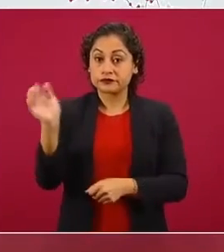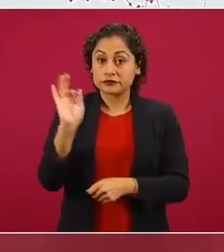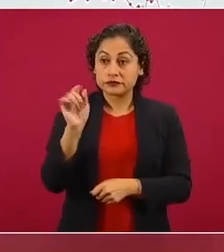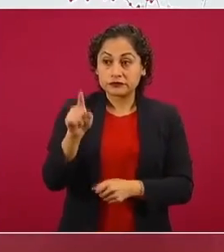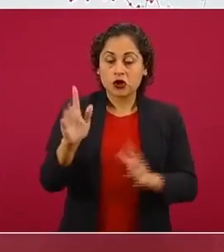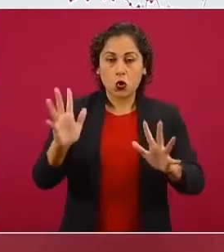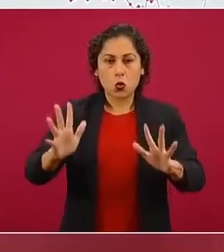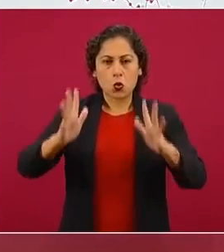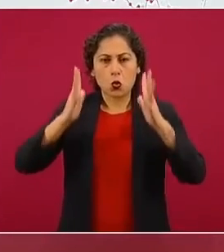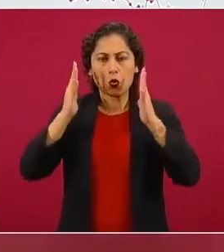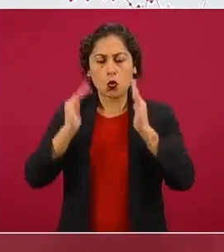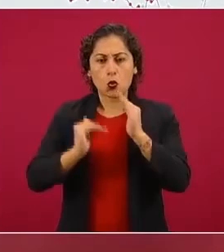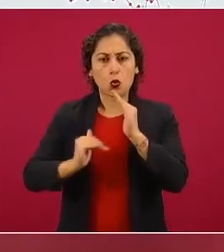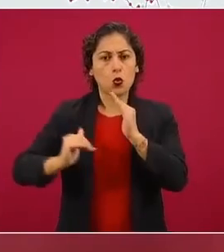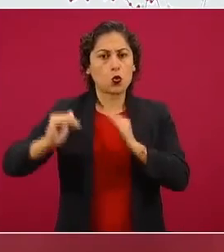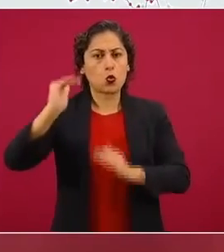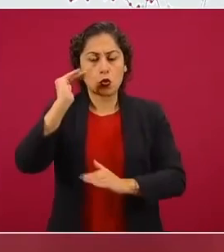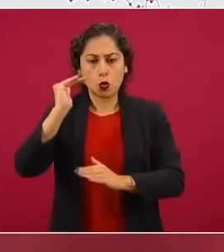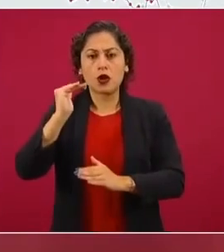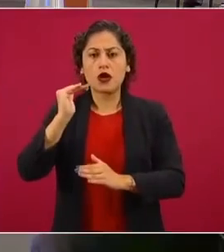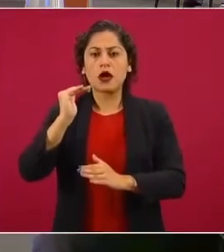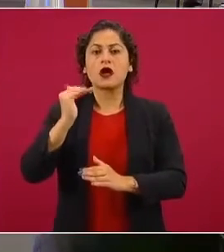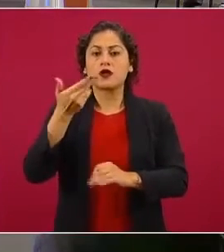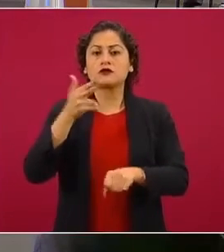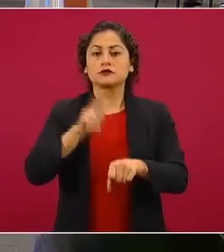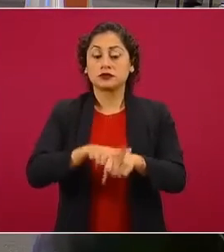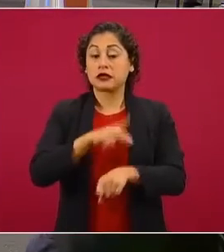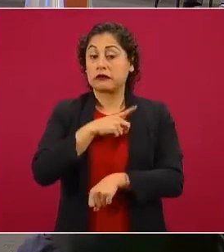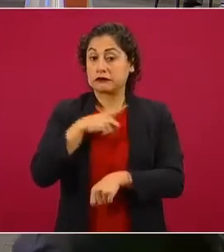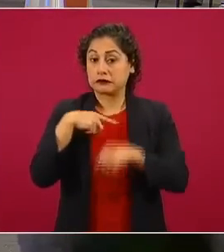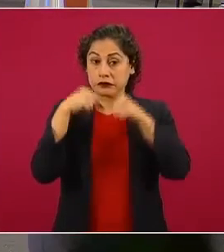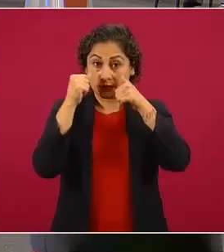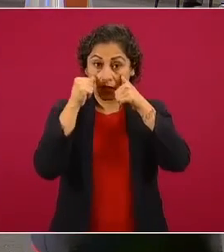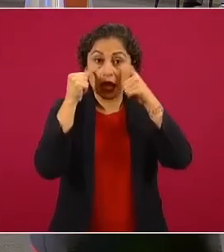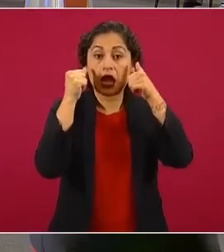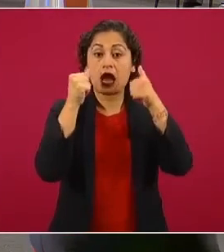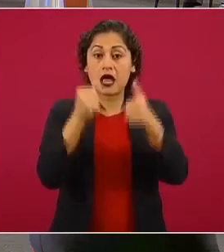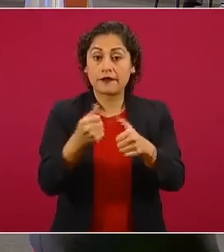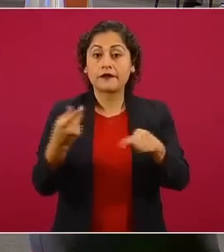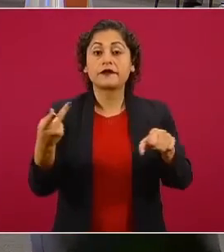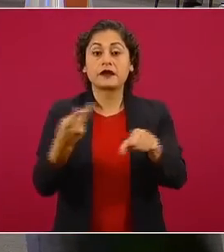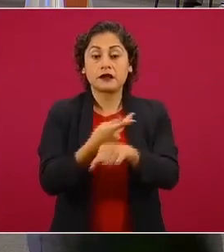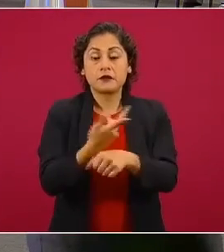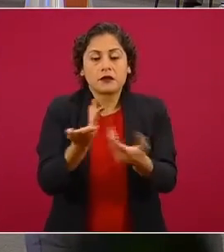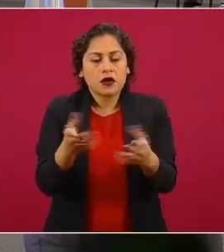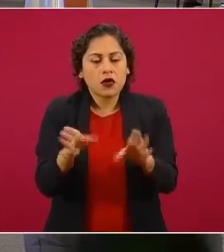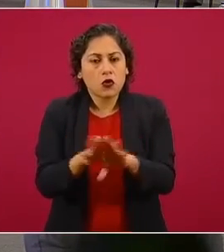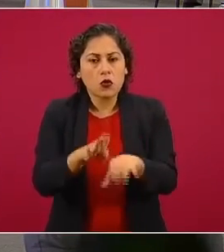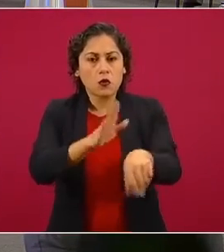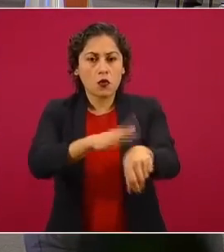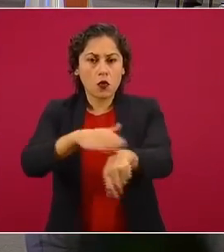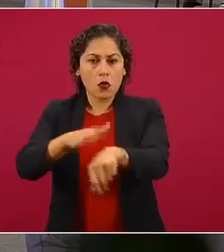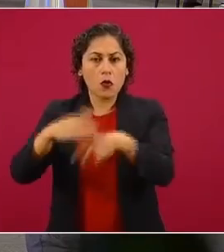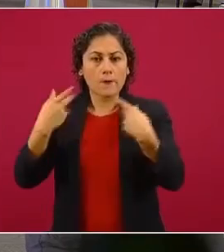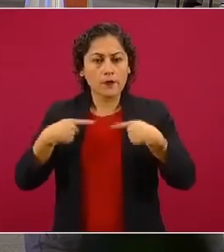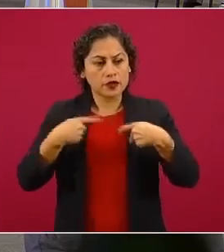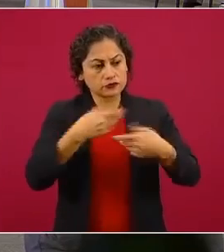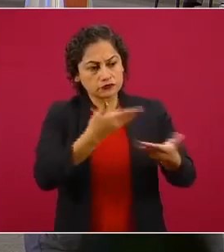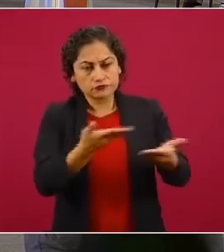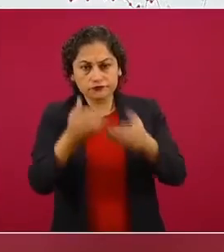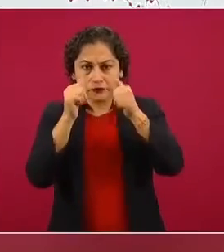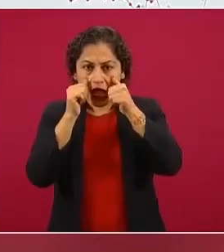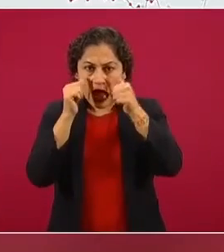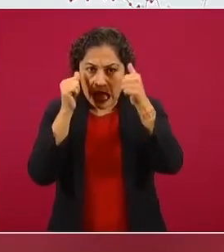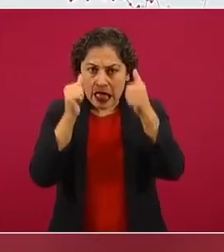al alza, es imperativo tener un mejor control de la epidemia, persuadiendo a la gente, involucrándola, que sigan